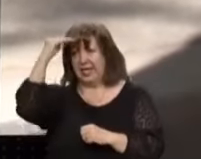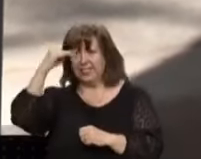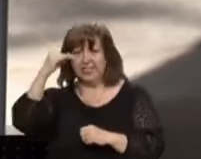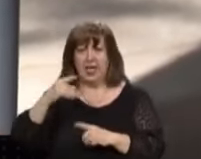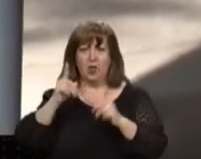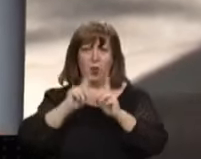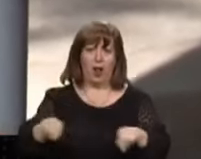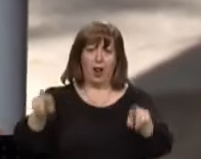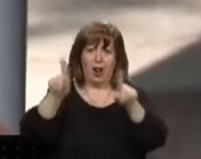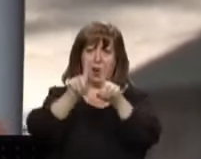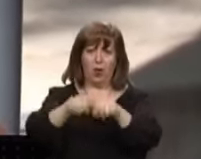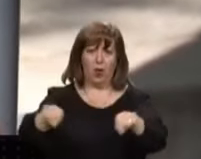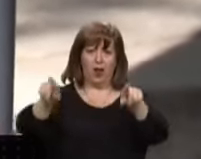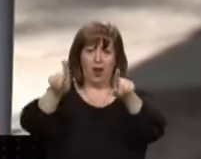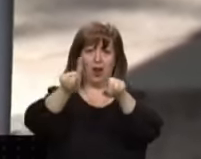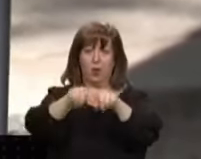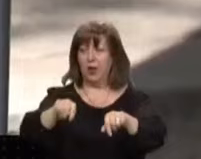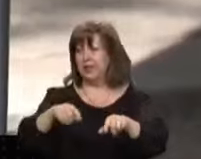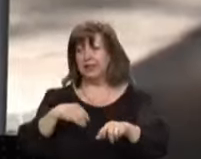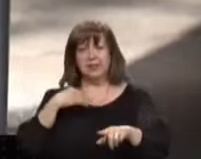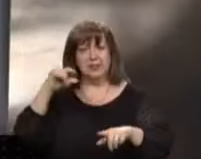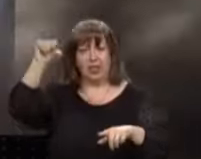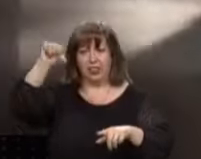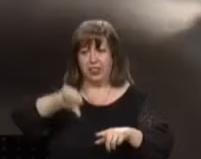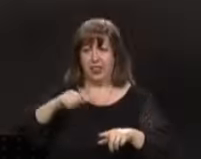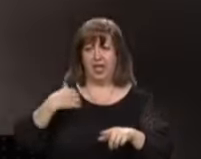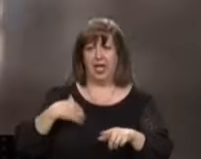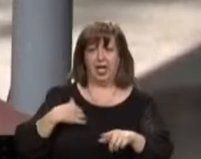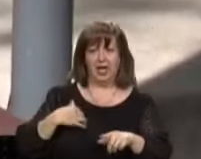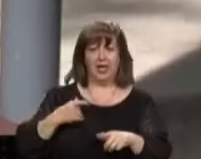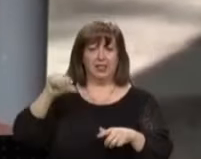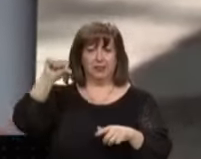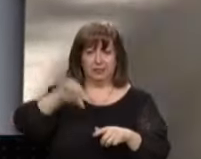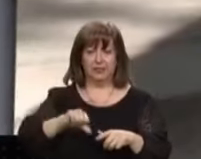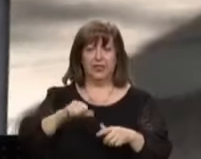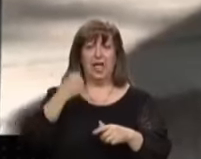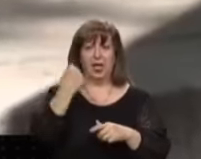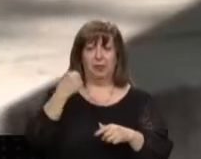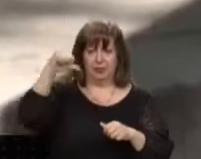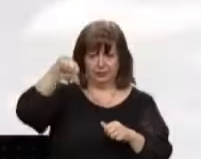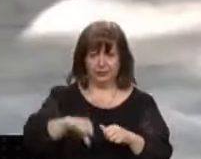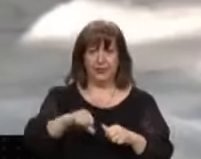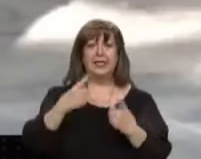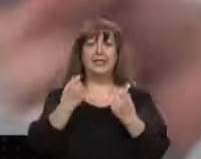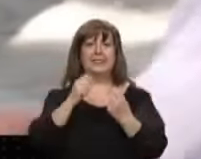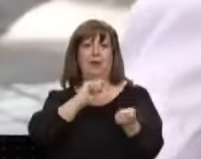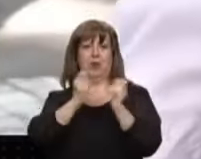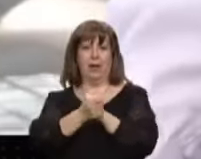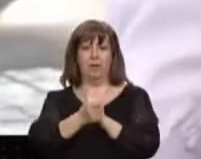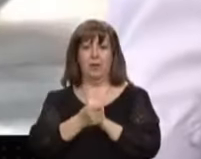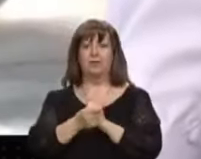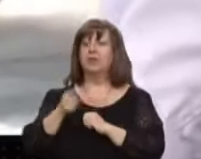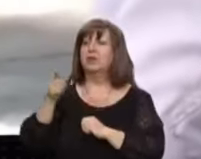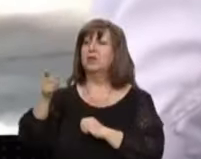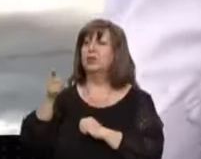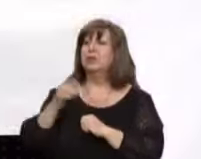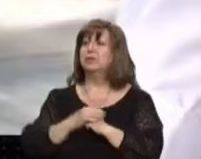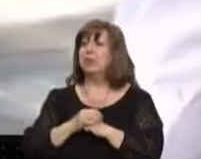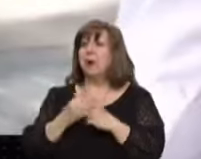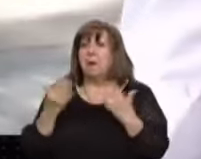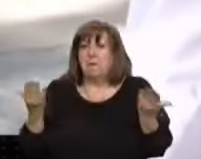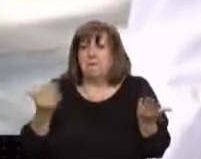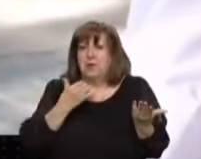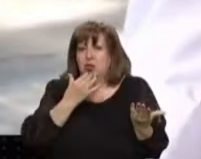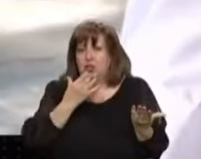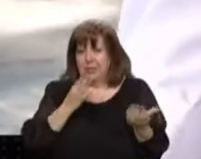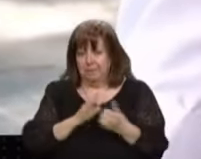mismo años y años de decadencia económica política y necesitamos un cambio urgente A quién la verdad que todavía no sé